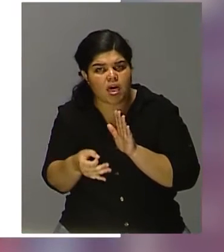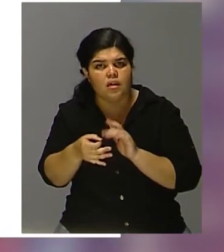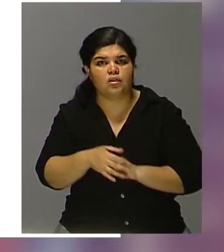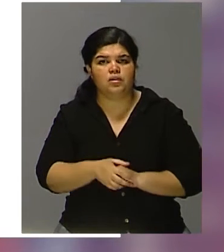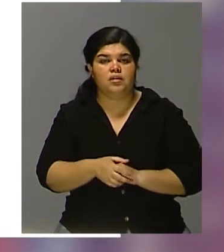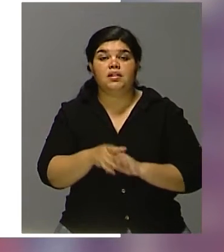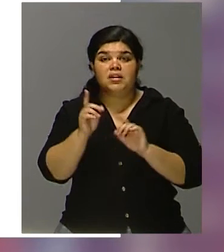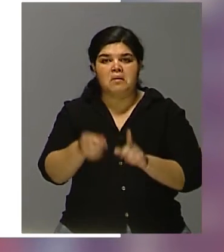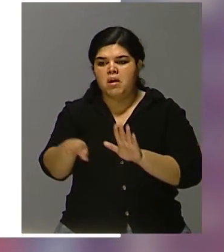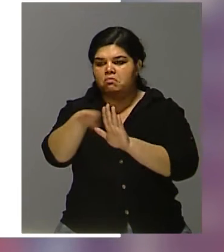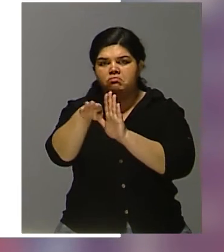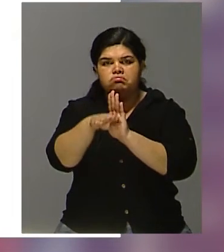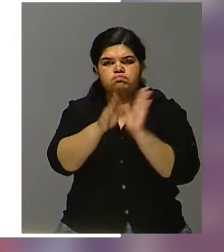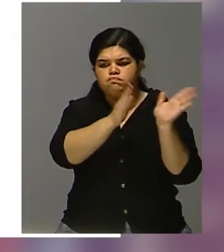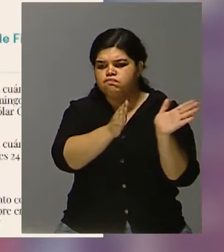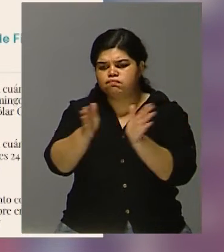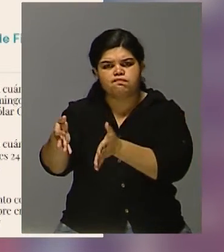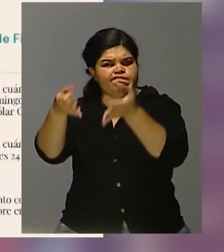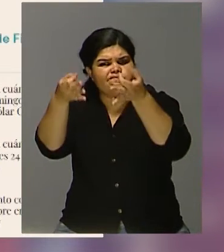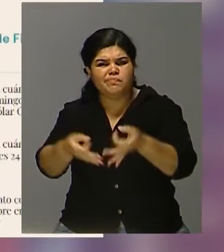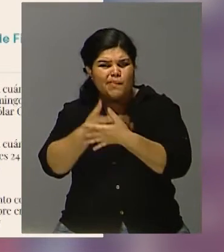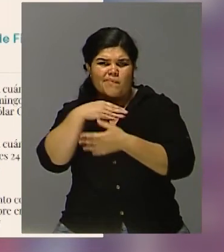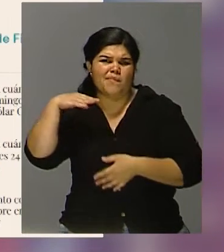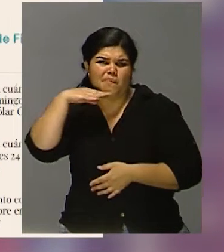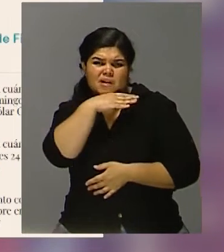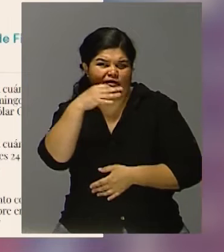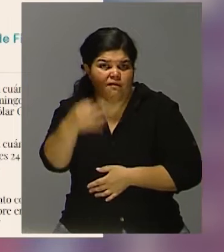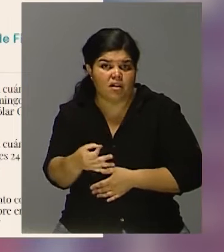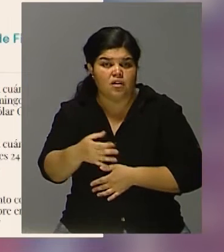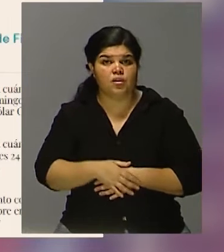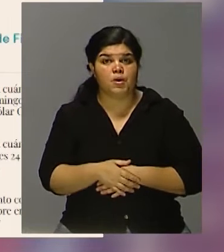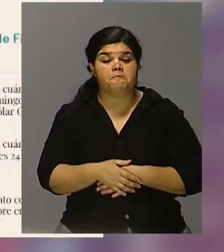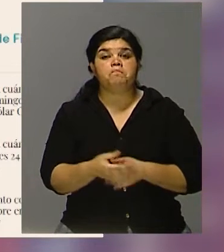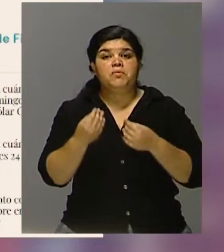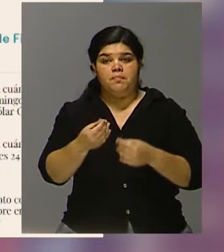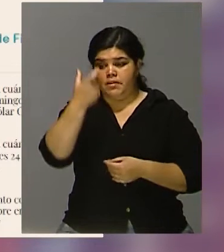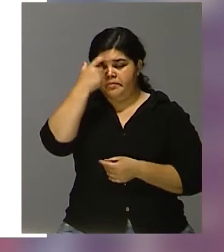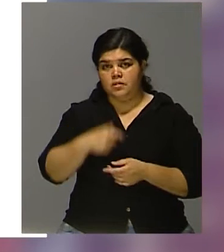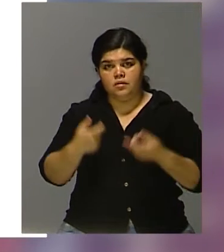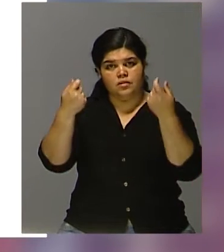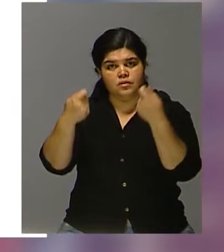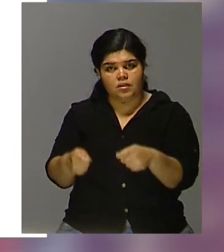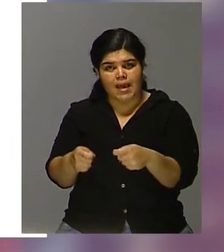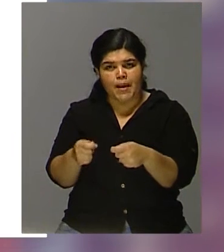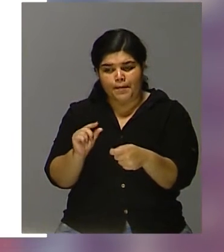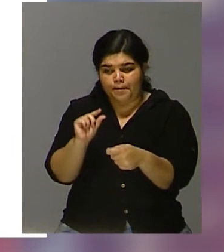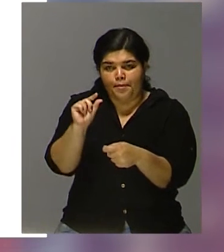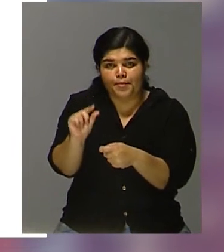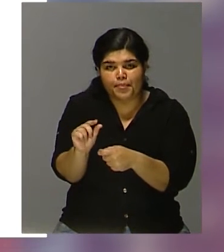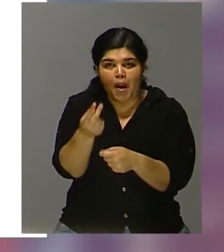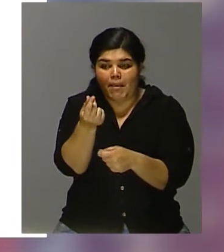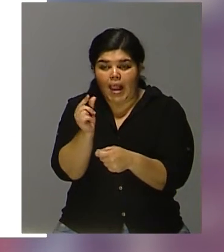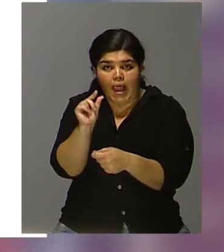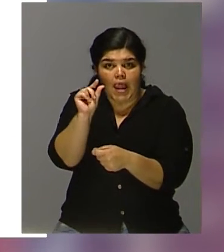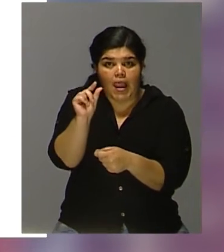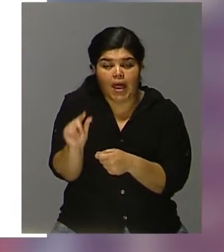bien estructurado y yo diría que hay muchos instrumentos que le permiten al pequeño inversor desde protegerse